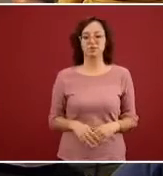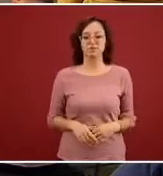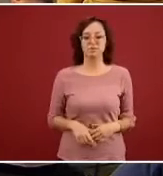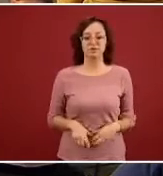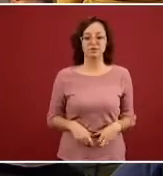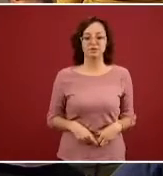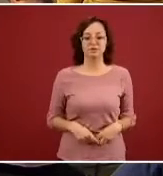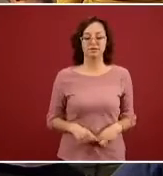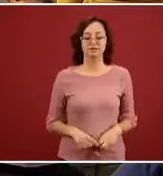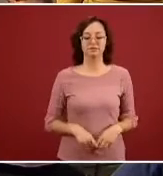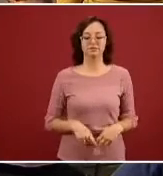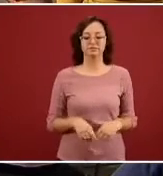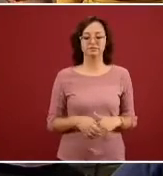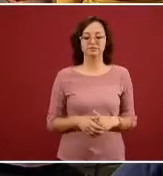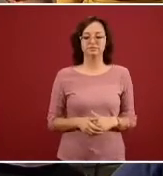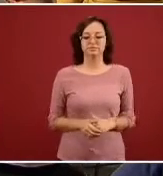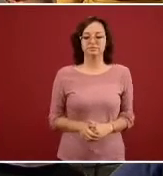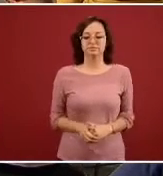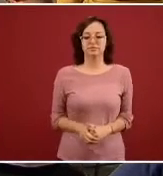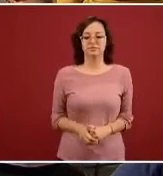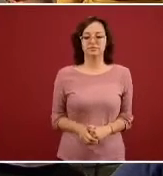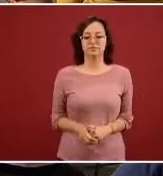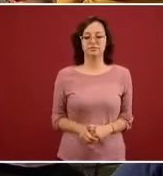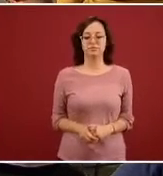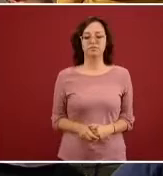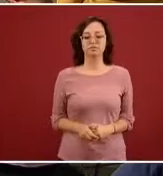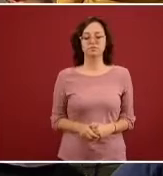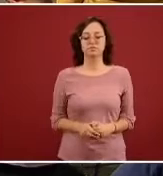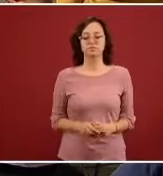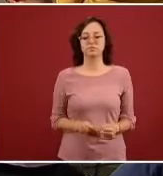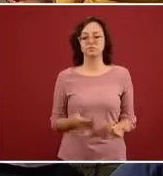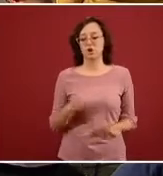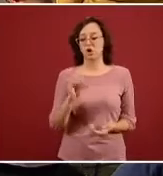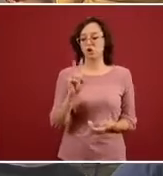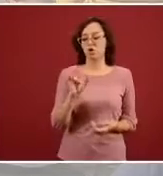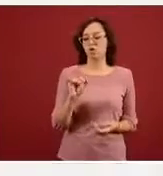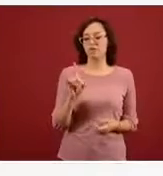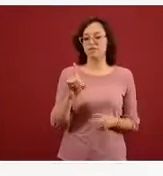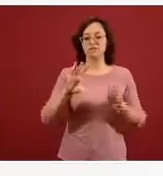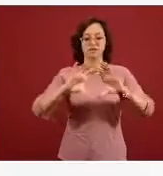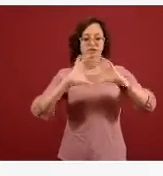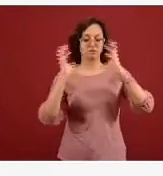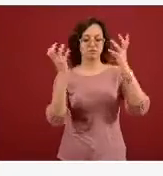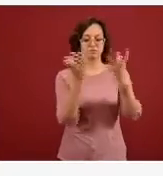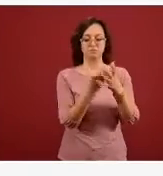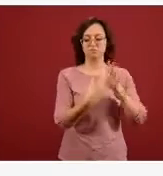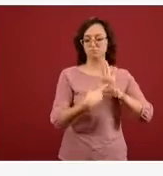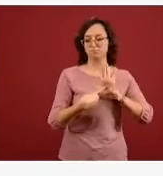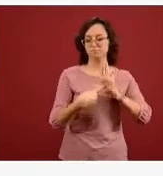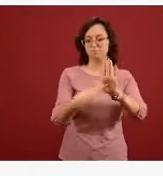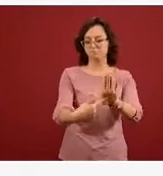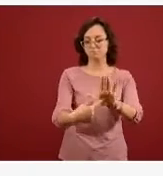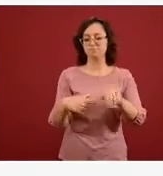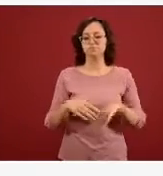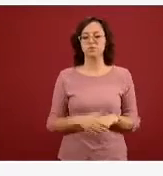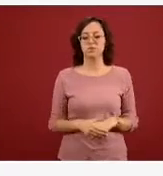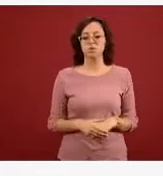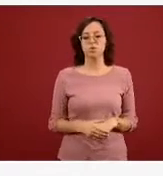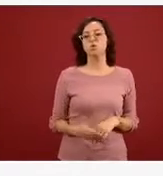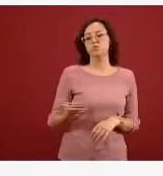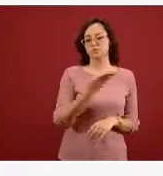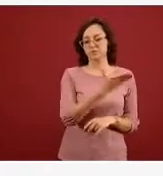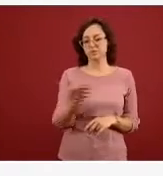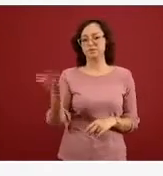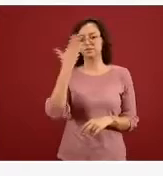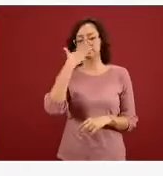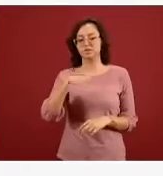Muy bien, esta es la situación epidemiológica de COVID en el mundo. Como ya saben, aquí es el número